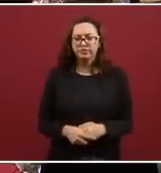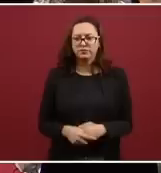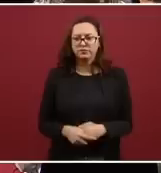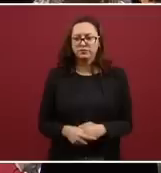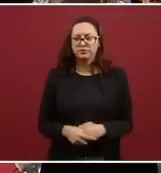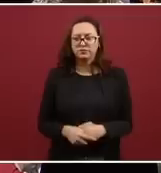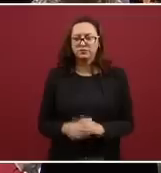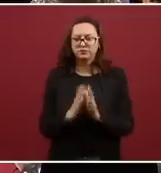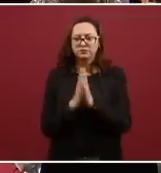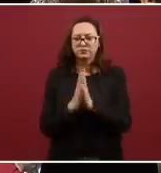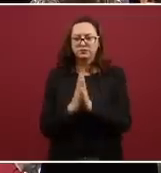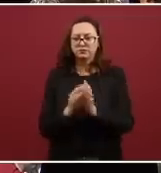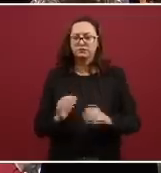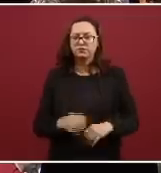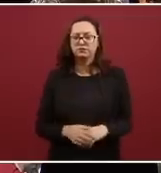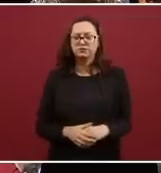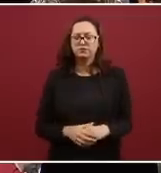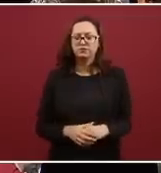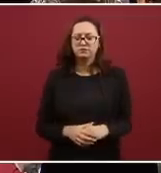por favor